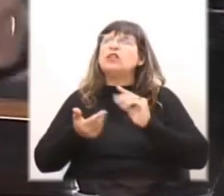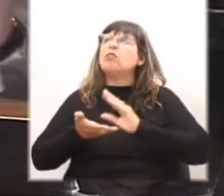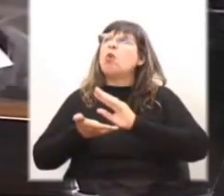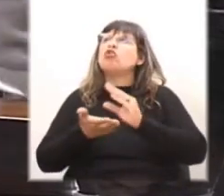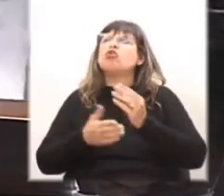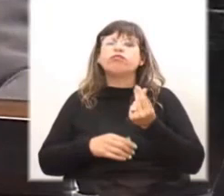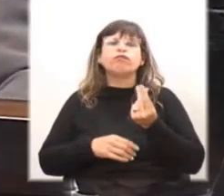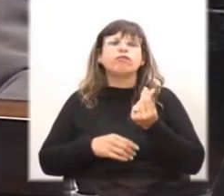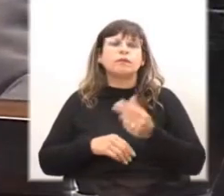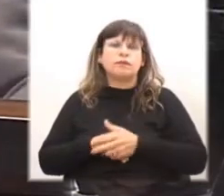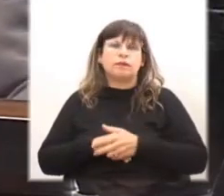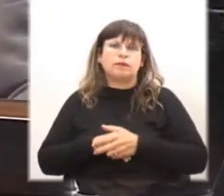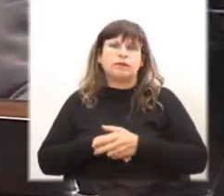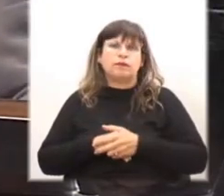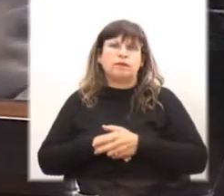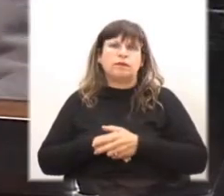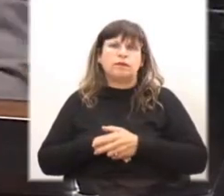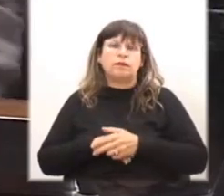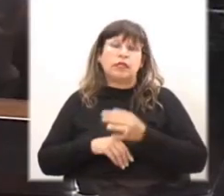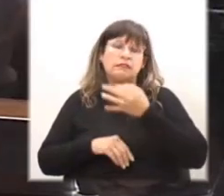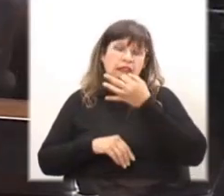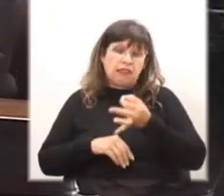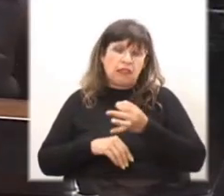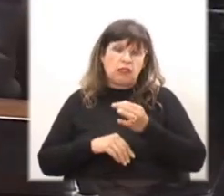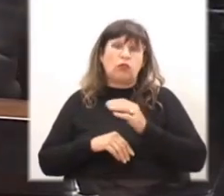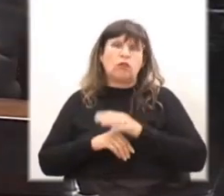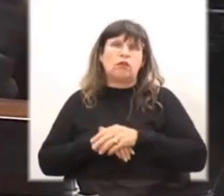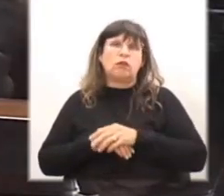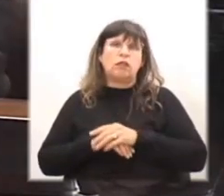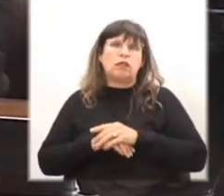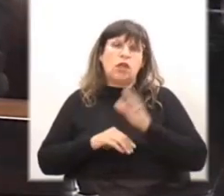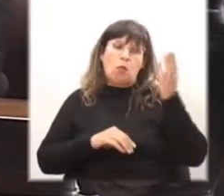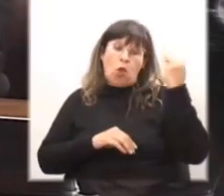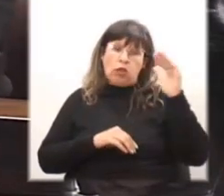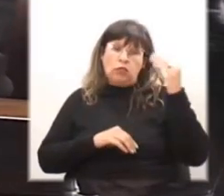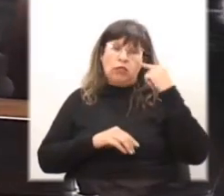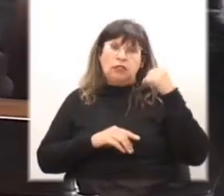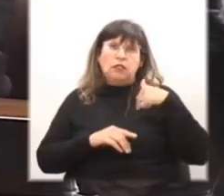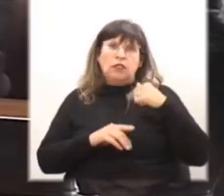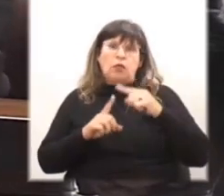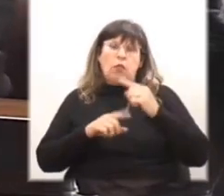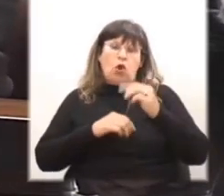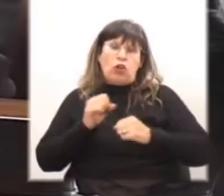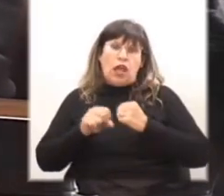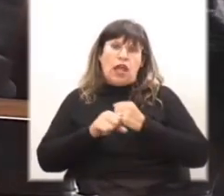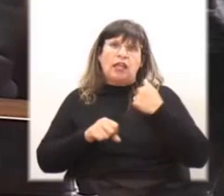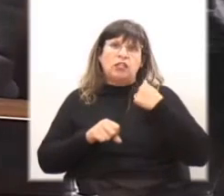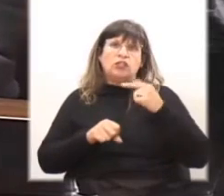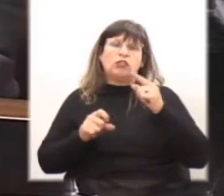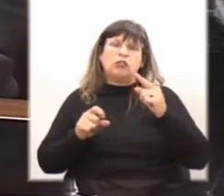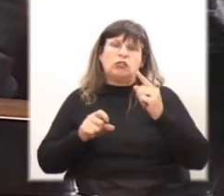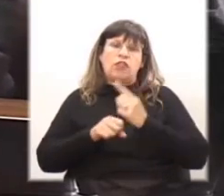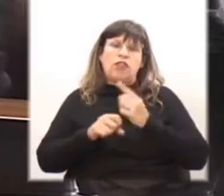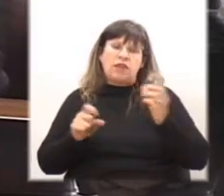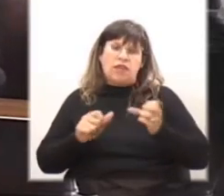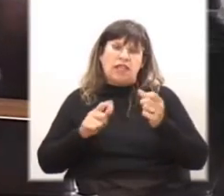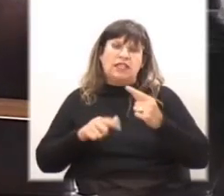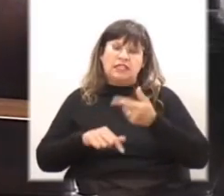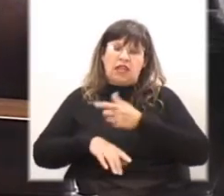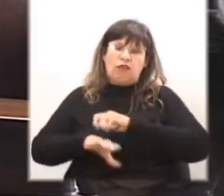montos? Se ha dicho por parte de las autoridades que anualmente se deben realizar